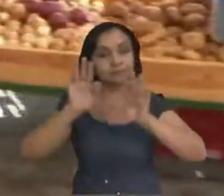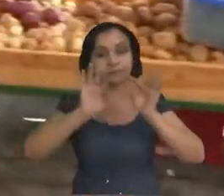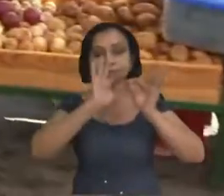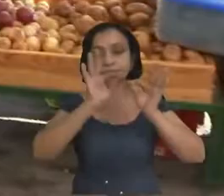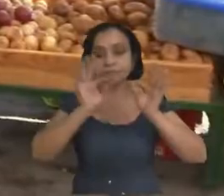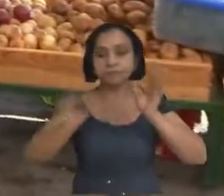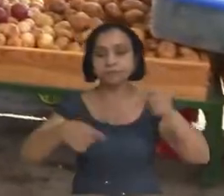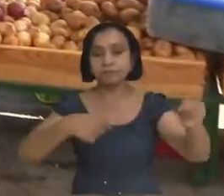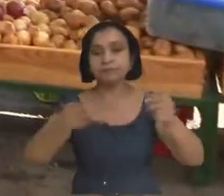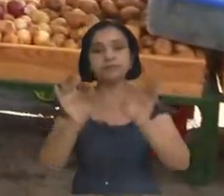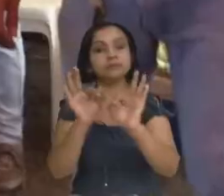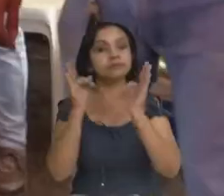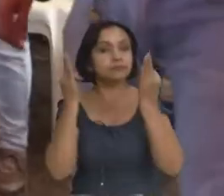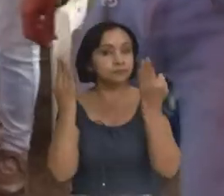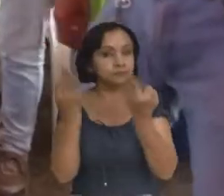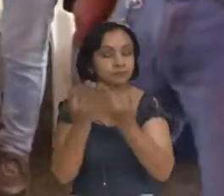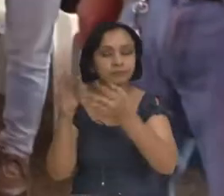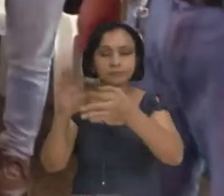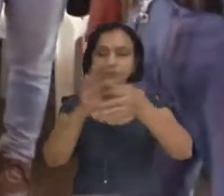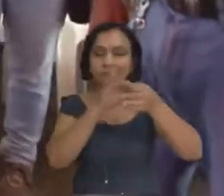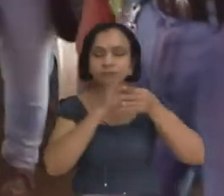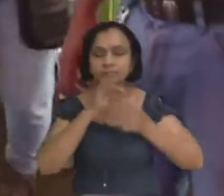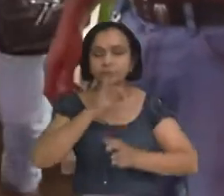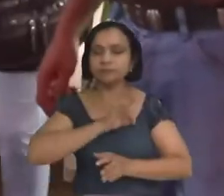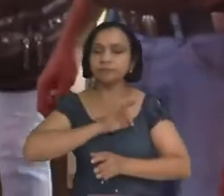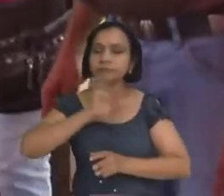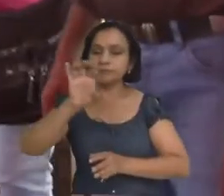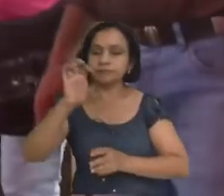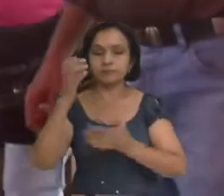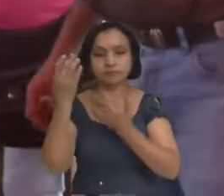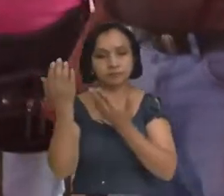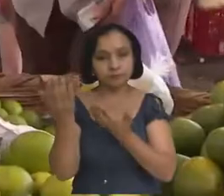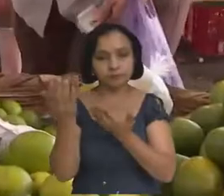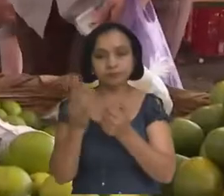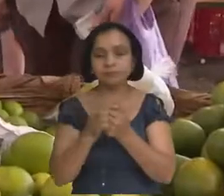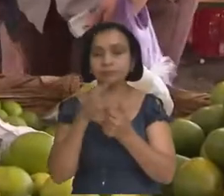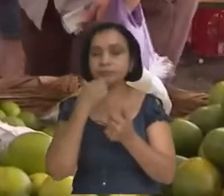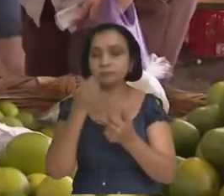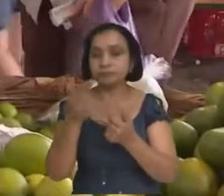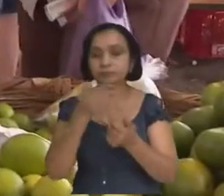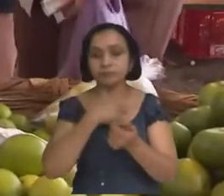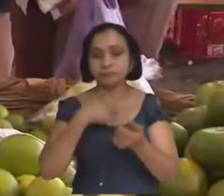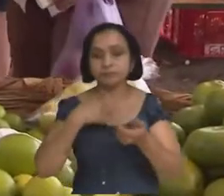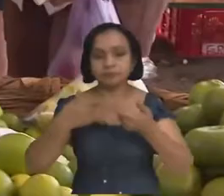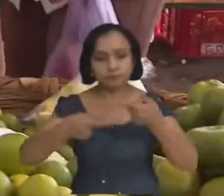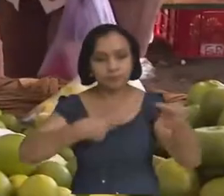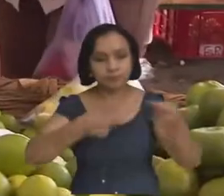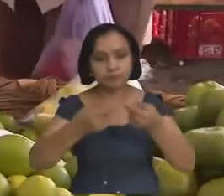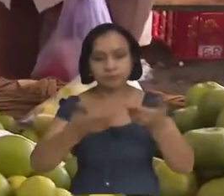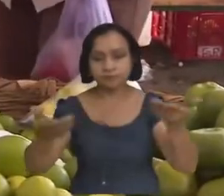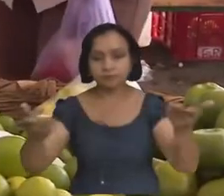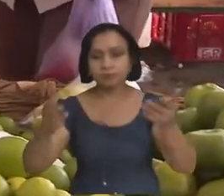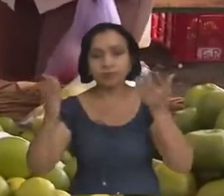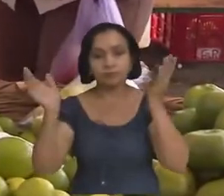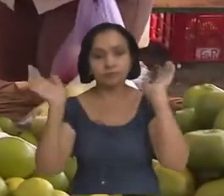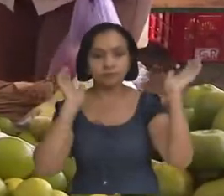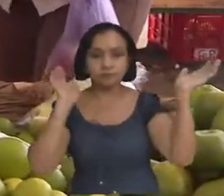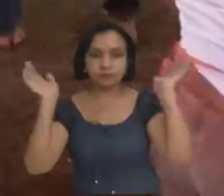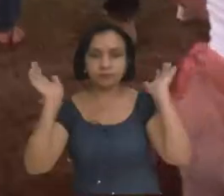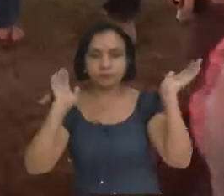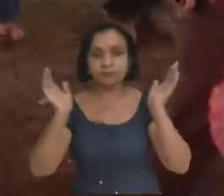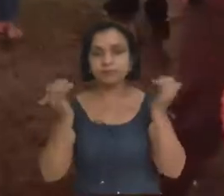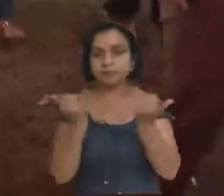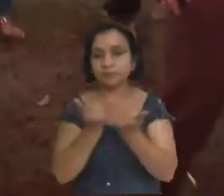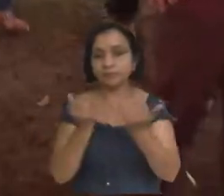de la Familia, unidos en fe y esperanza. Asimismo, ofertarán productos en el mercadito campesino.